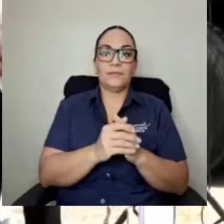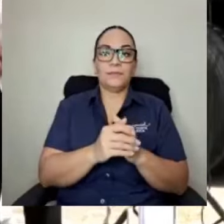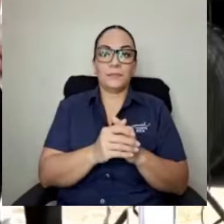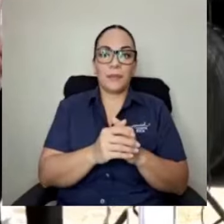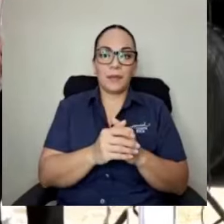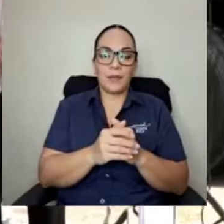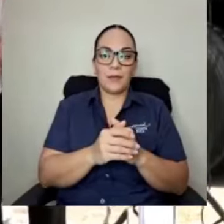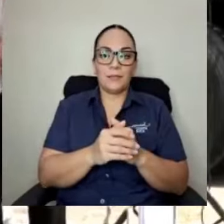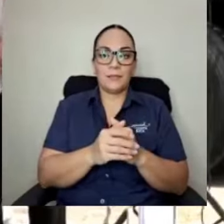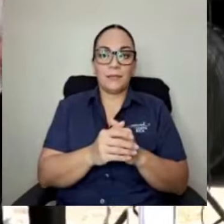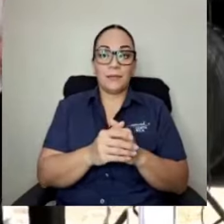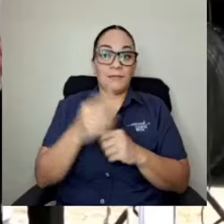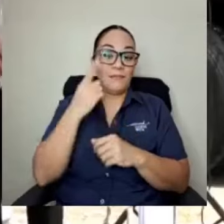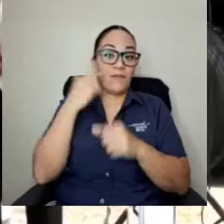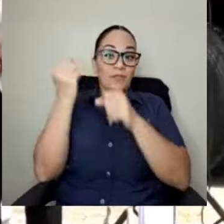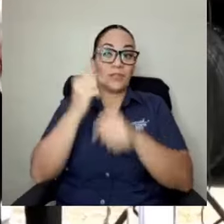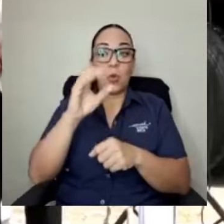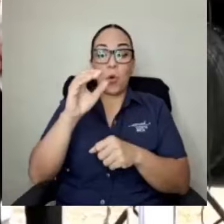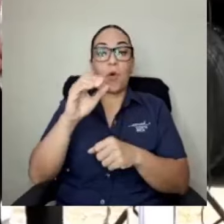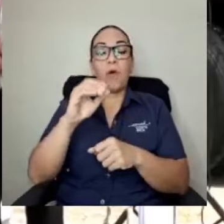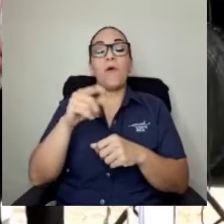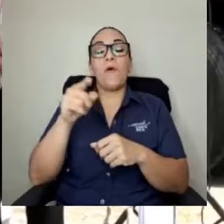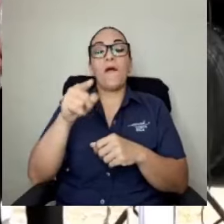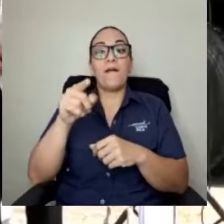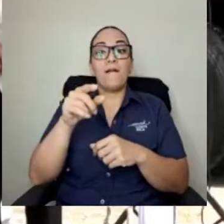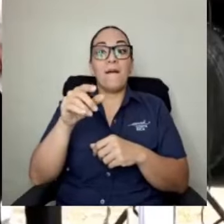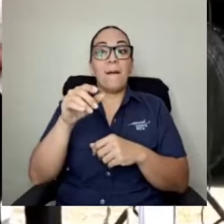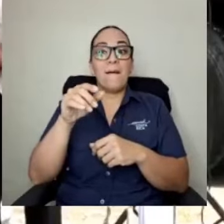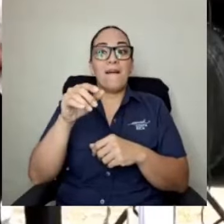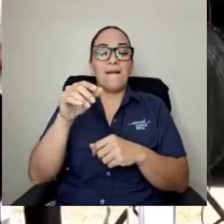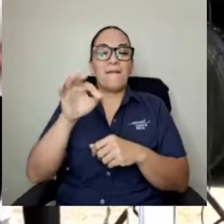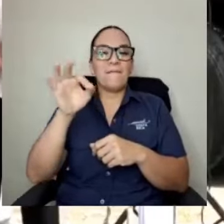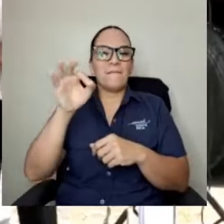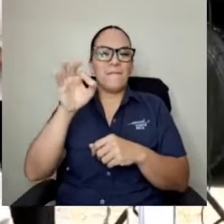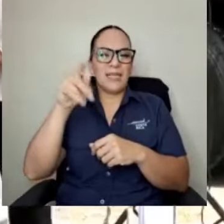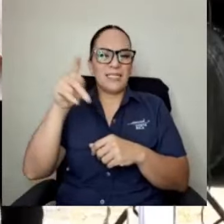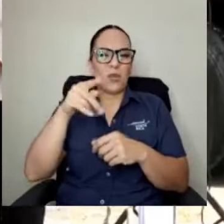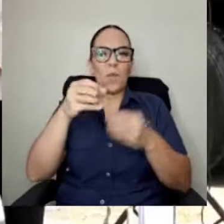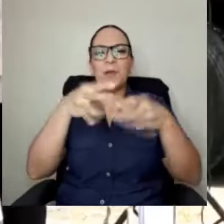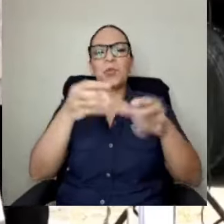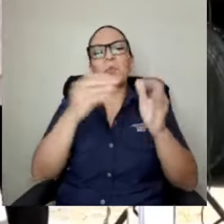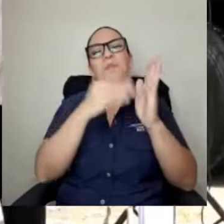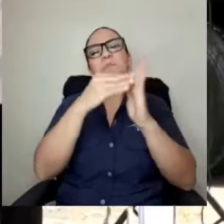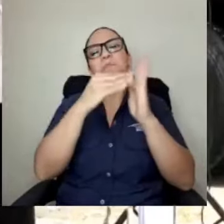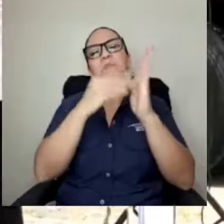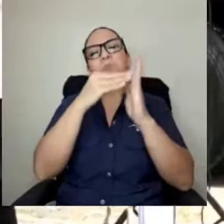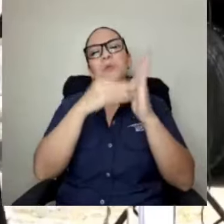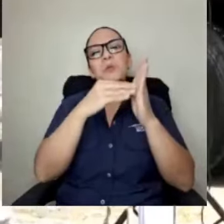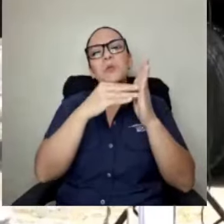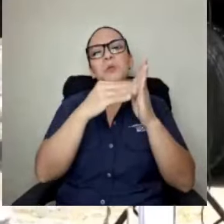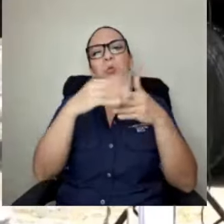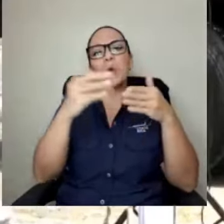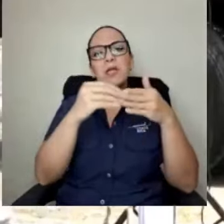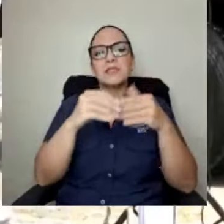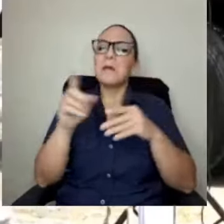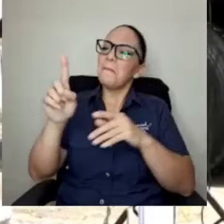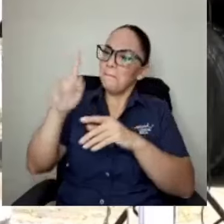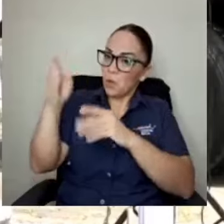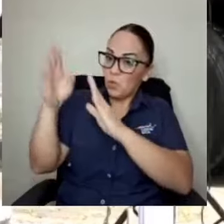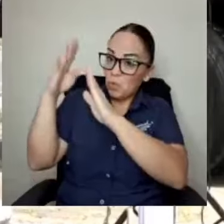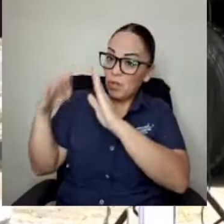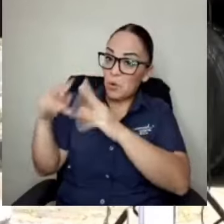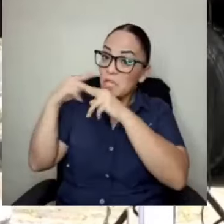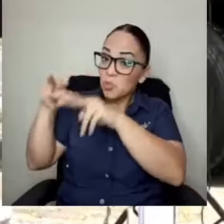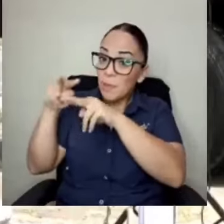y su esposa, que por años recibieron miles, miles, miles de millones de dólares. ¿Y alguna vez la Contraloría los